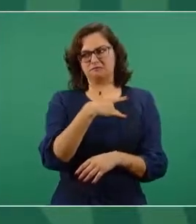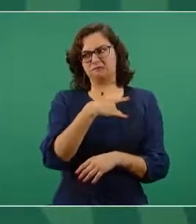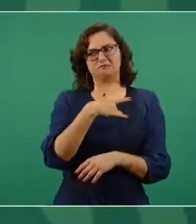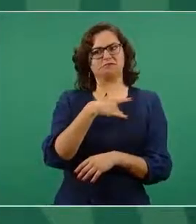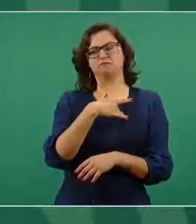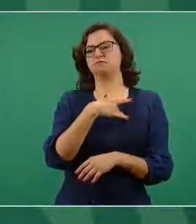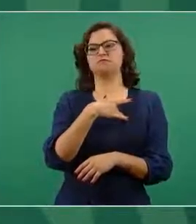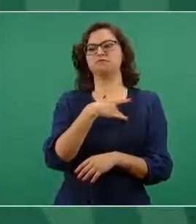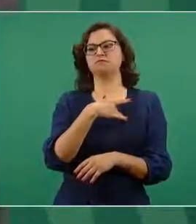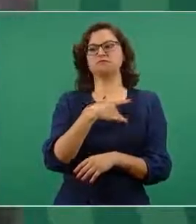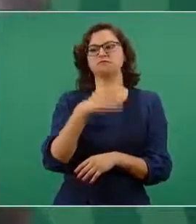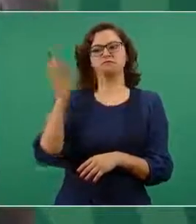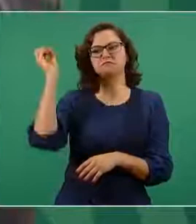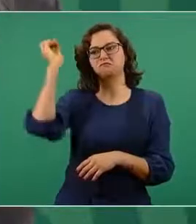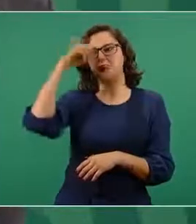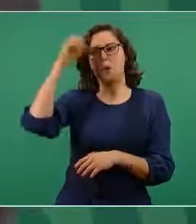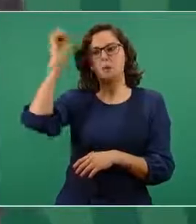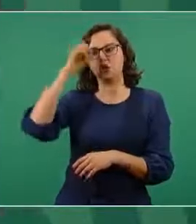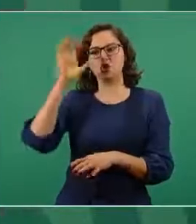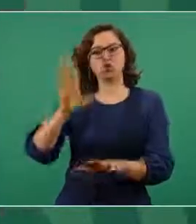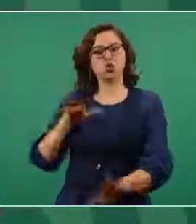cuando habla de que nosotros